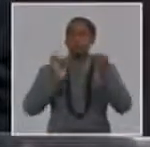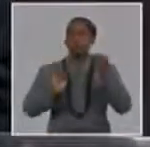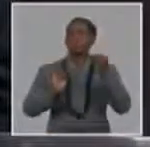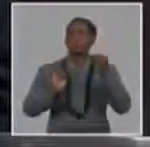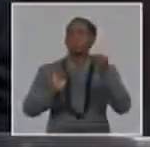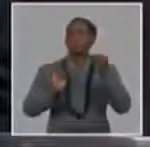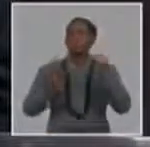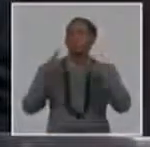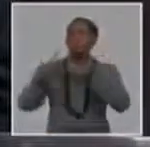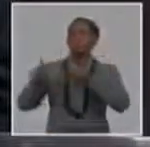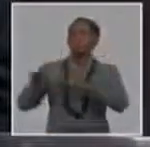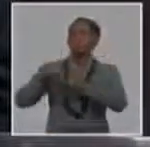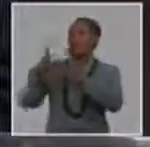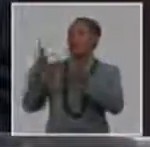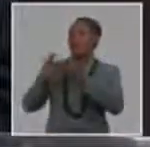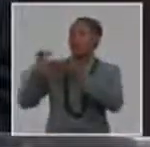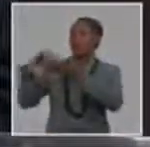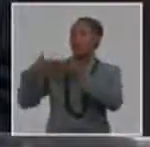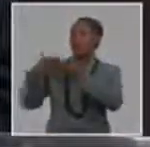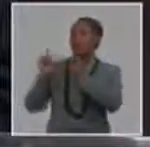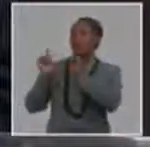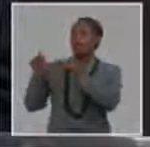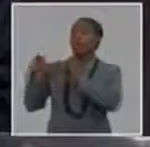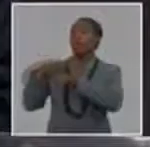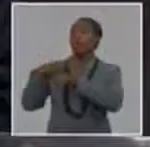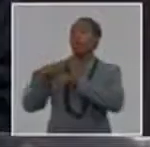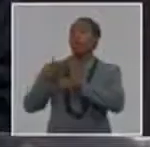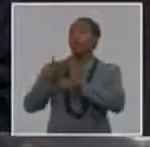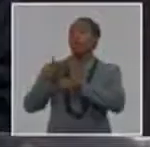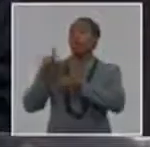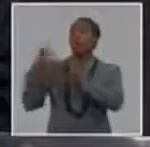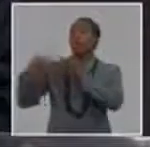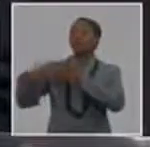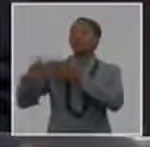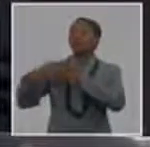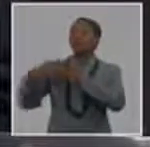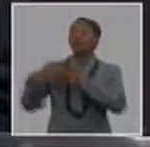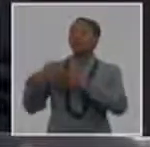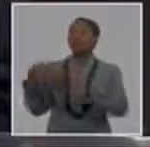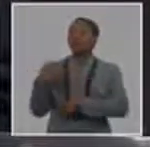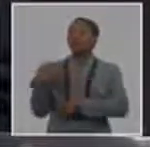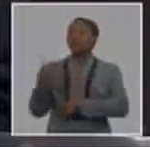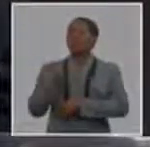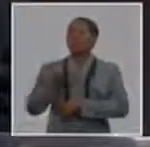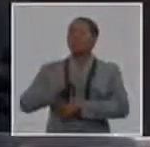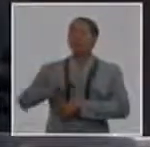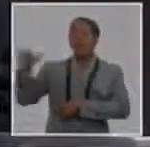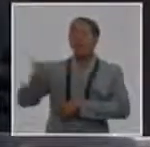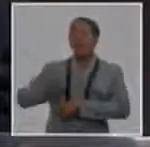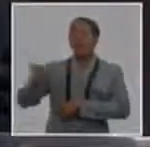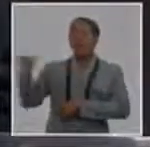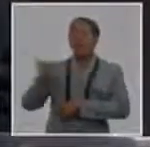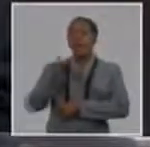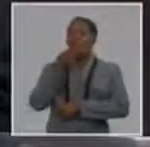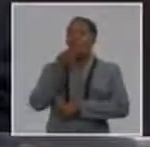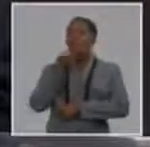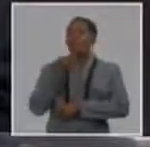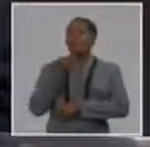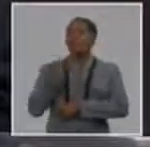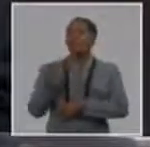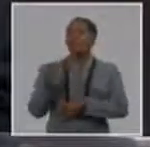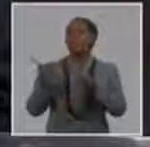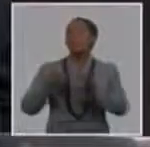la contabilidad el año pasado, ¿no? El 25% de las ventas netas del centro